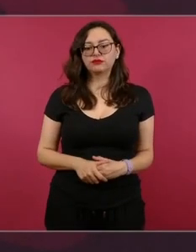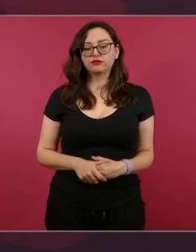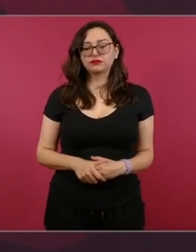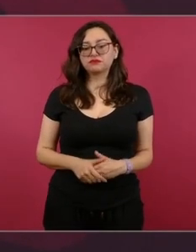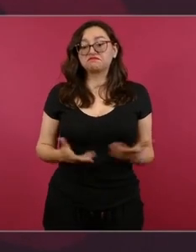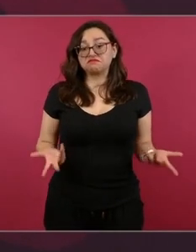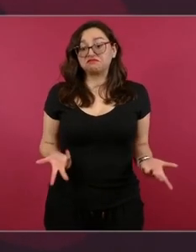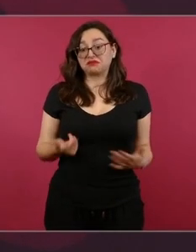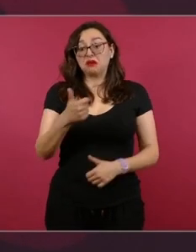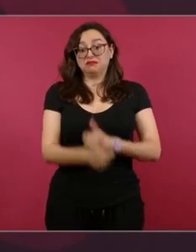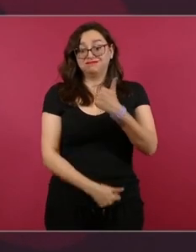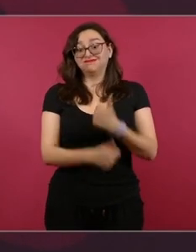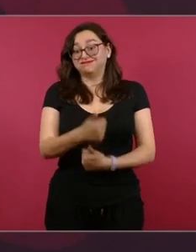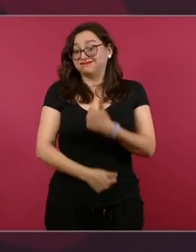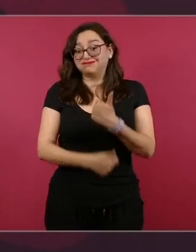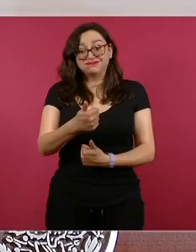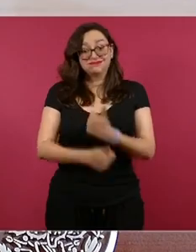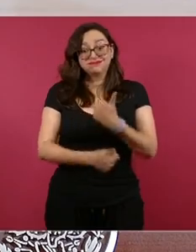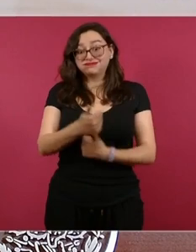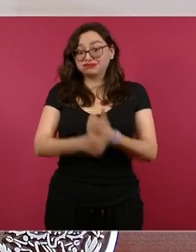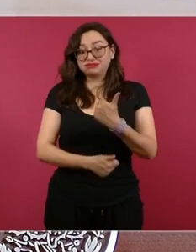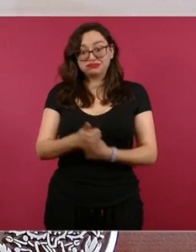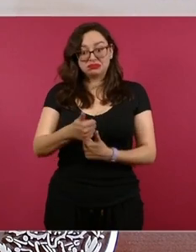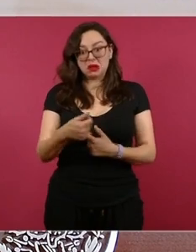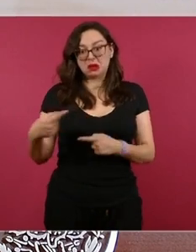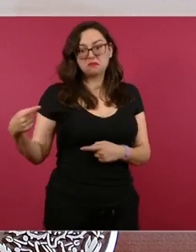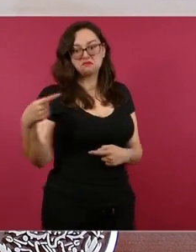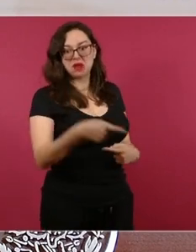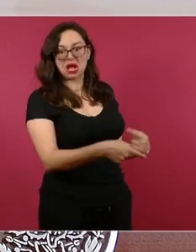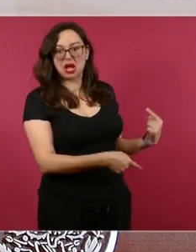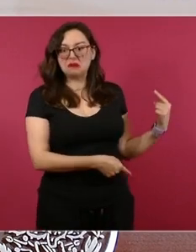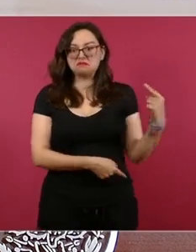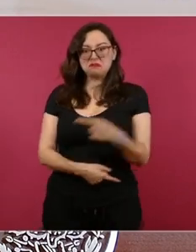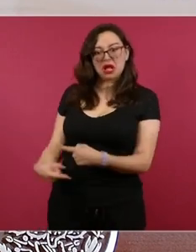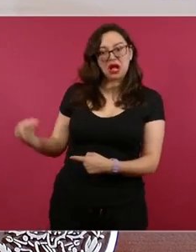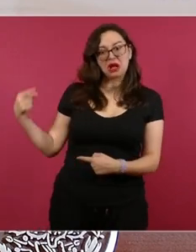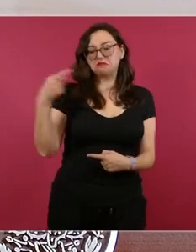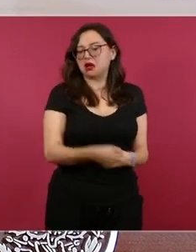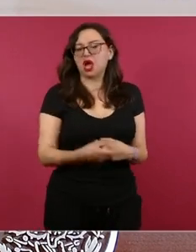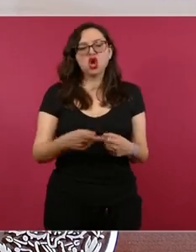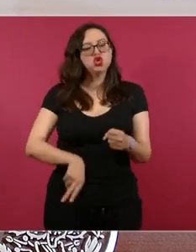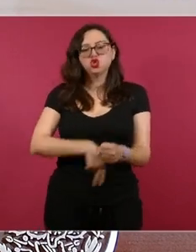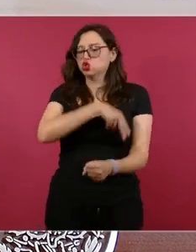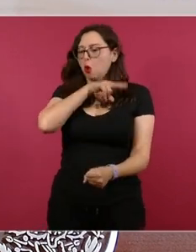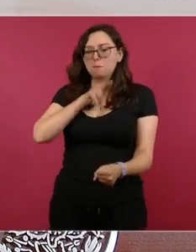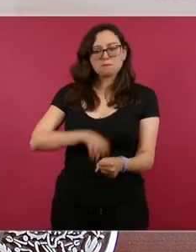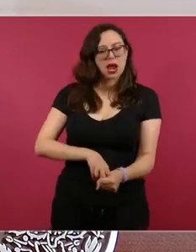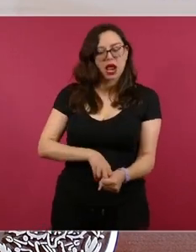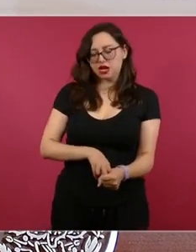Una contienda política. Vean lo que está sucediendo en Estados Unidos.